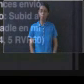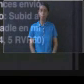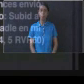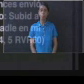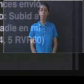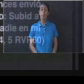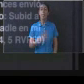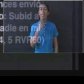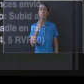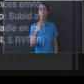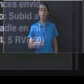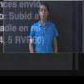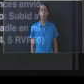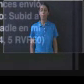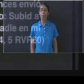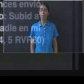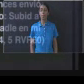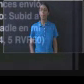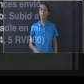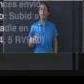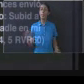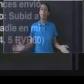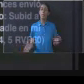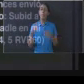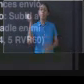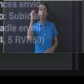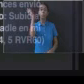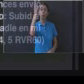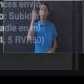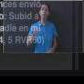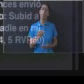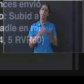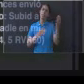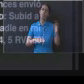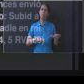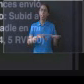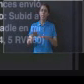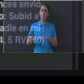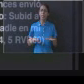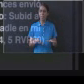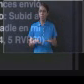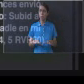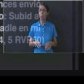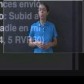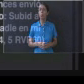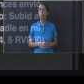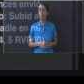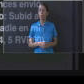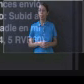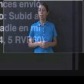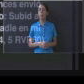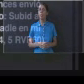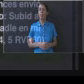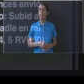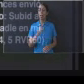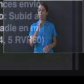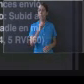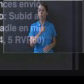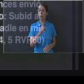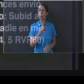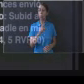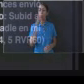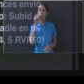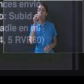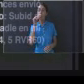Y dice, se levantó David y se fue al desierto de Parán. Y en Mahón había un hombre que tenía su hacienda en Carmel. El cual